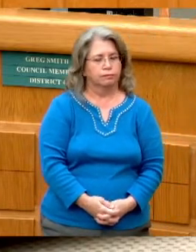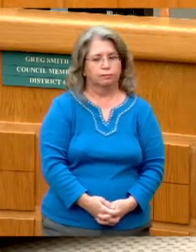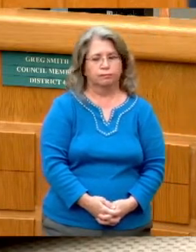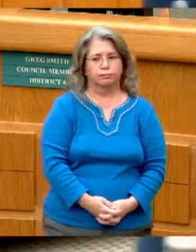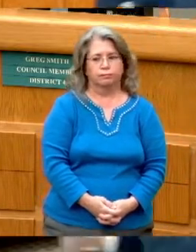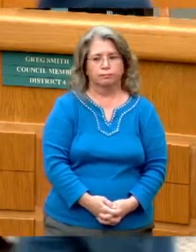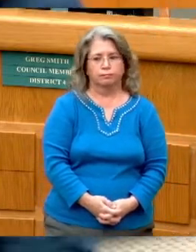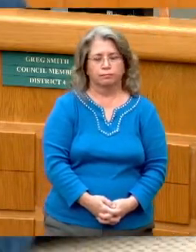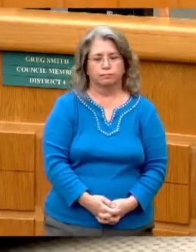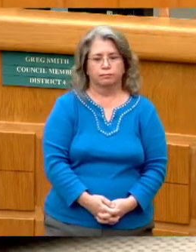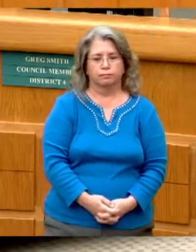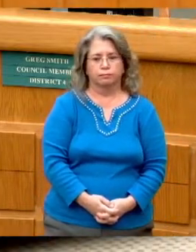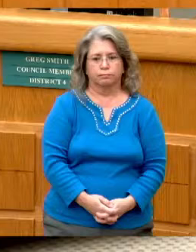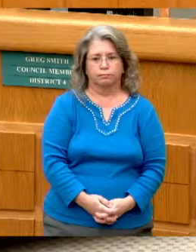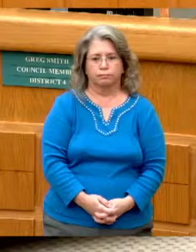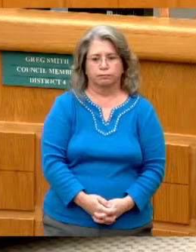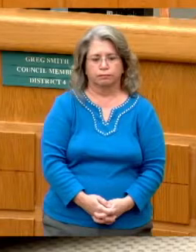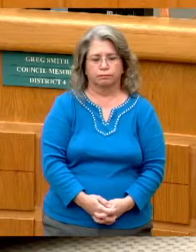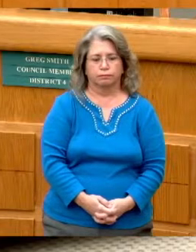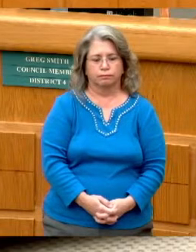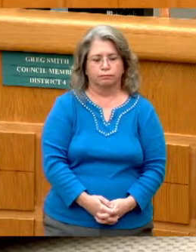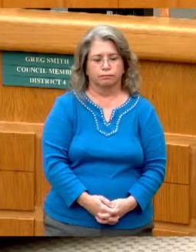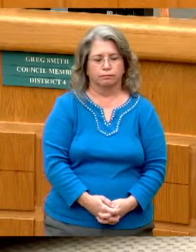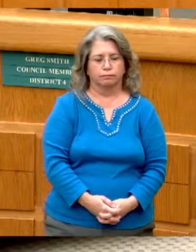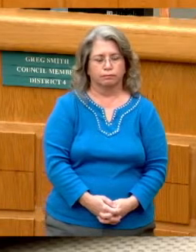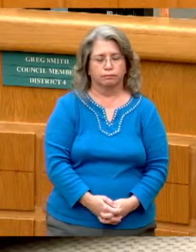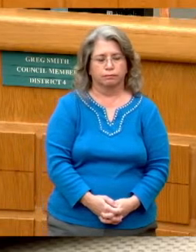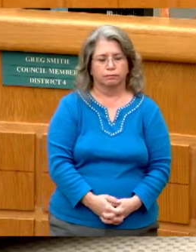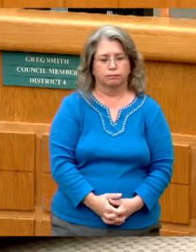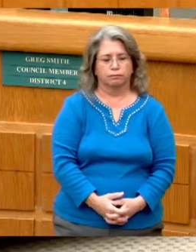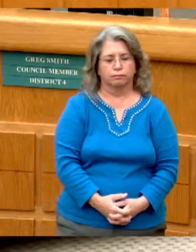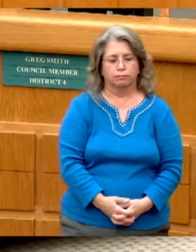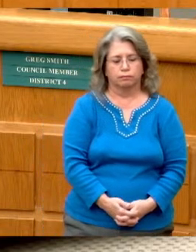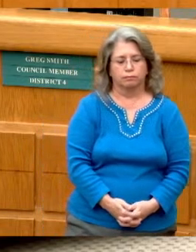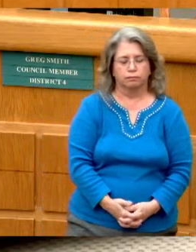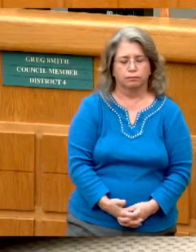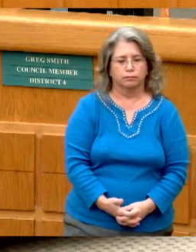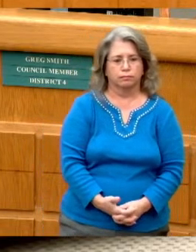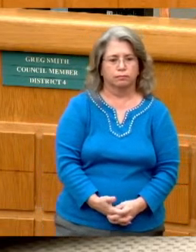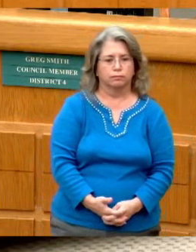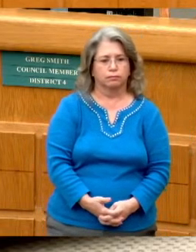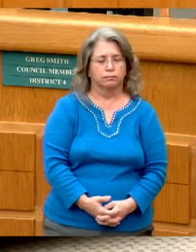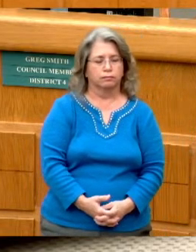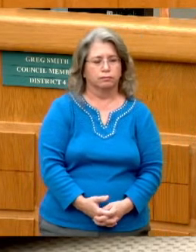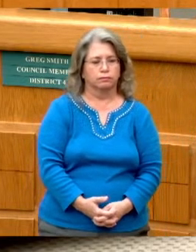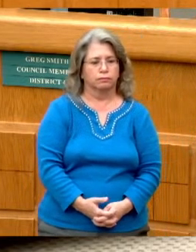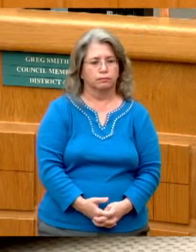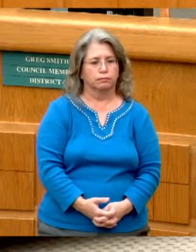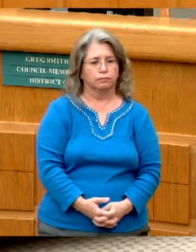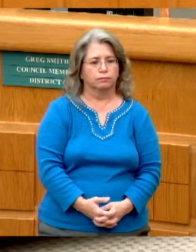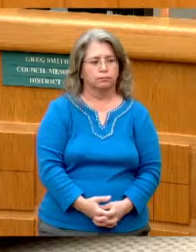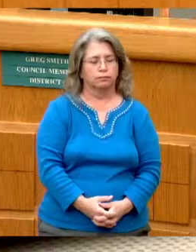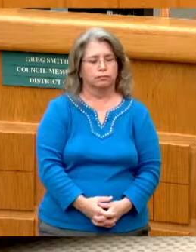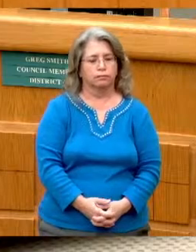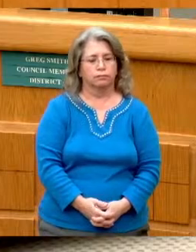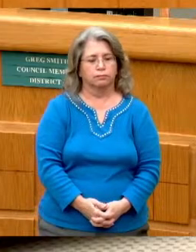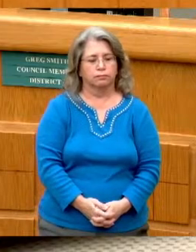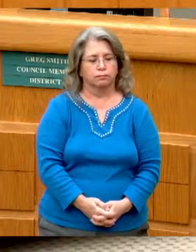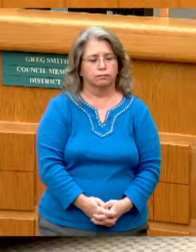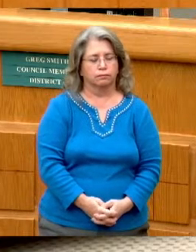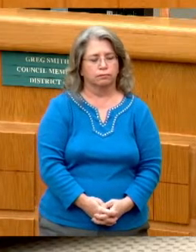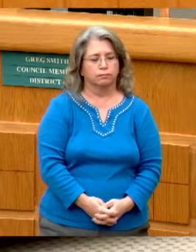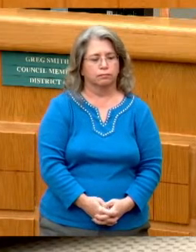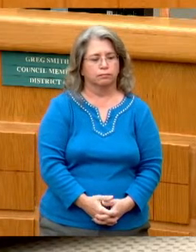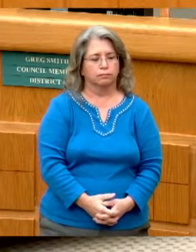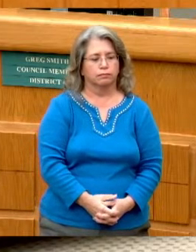habrá prescripción en línea. Hoy tenemos con nosotros a la alcaldesa de Corpus Christi, Paulette Guajardo, y a la jueza